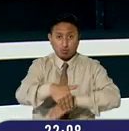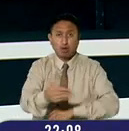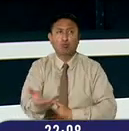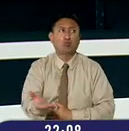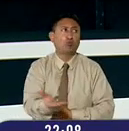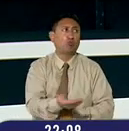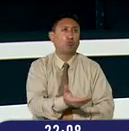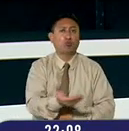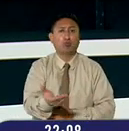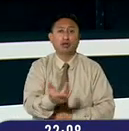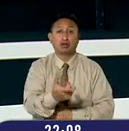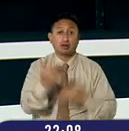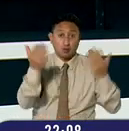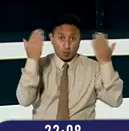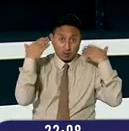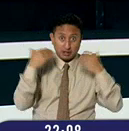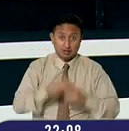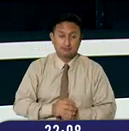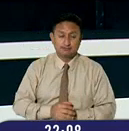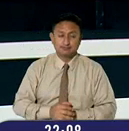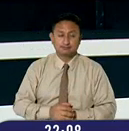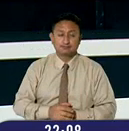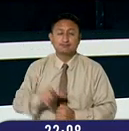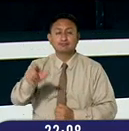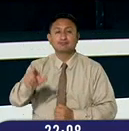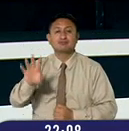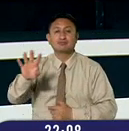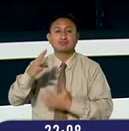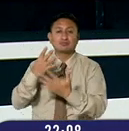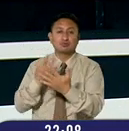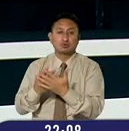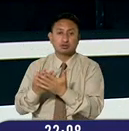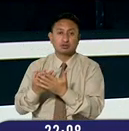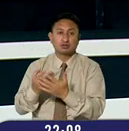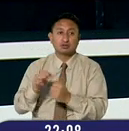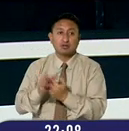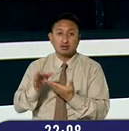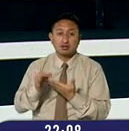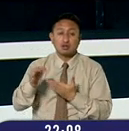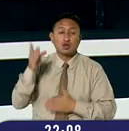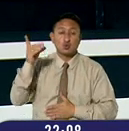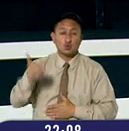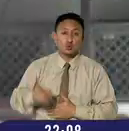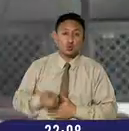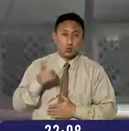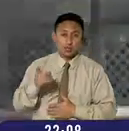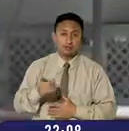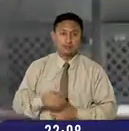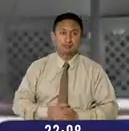infantil en las calles de Guayaquil. Las capturas se realizaron en el Cantón Durán.